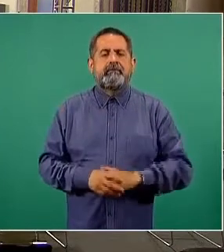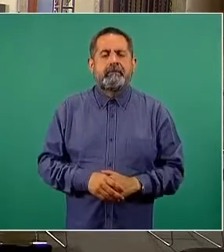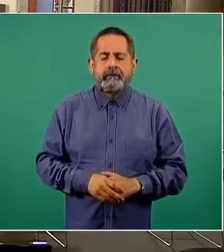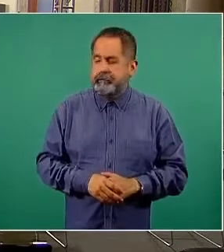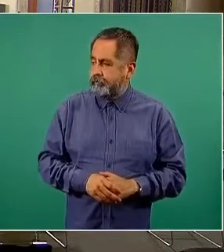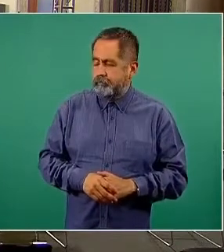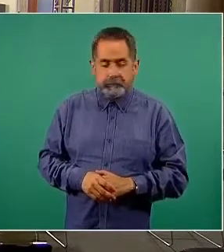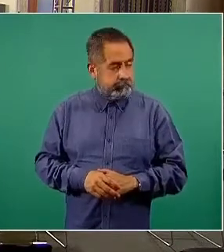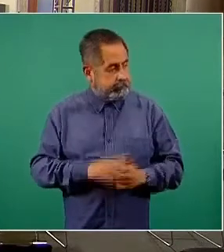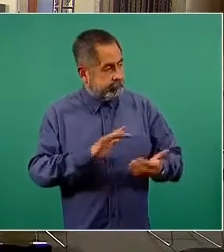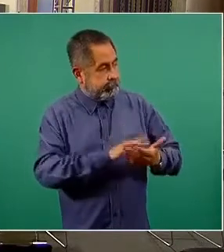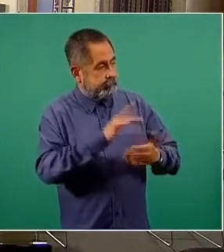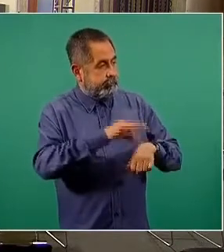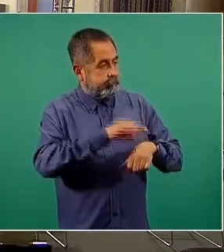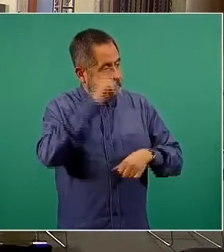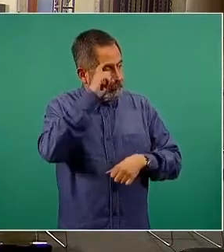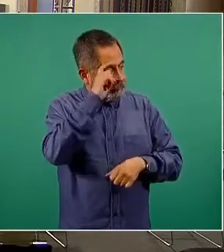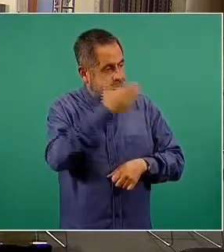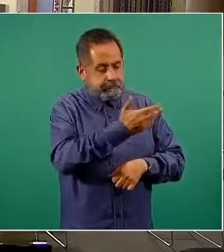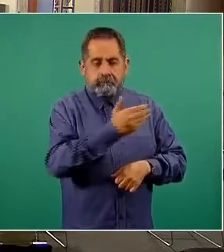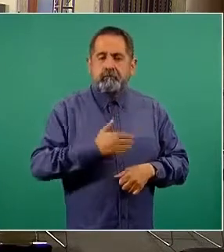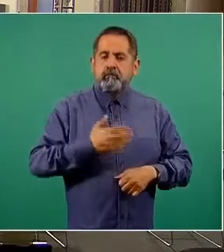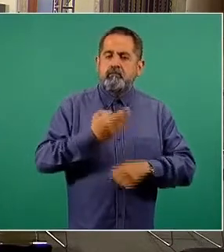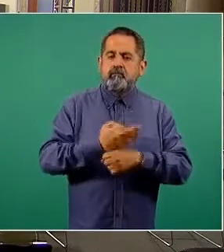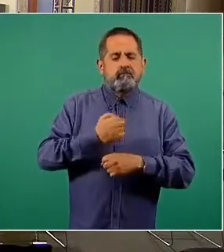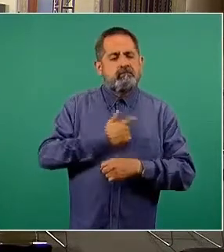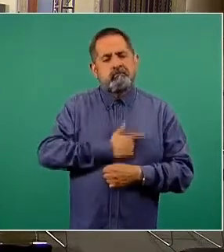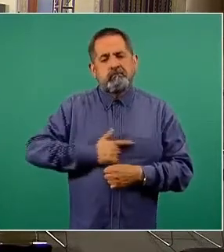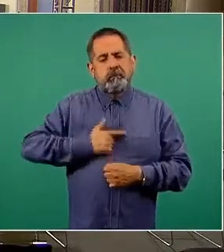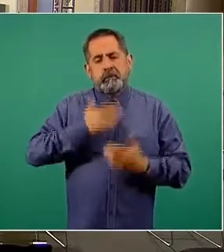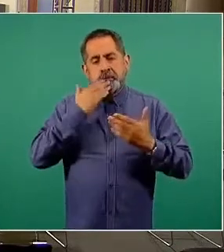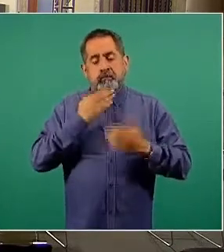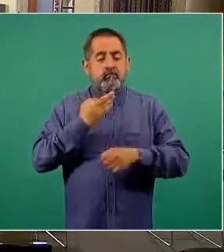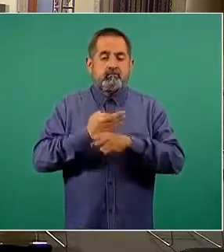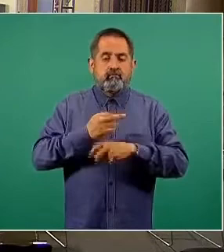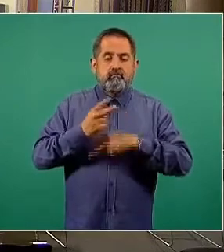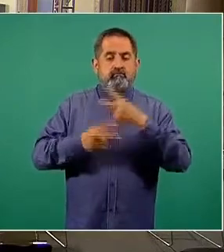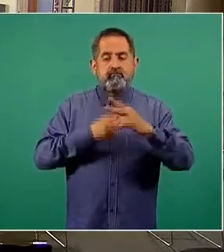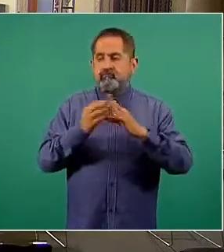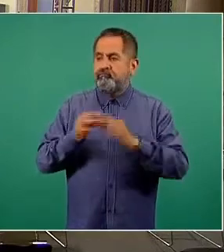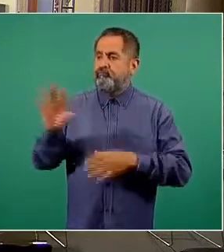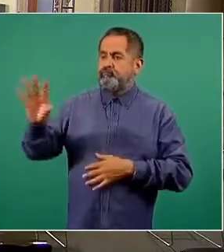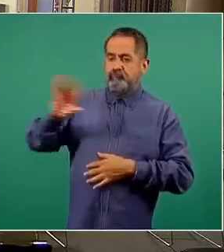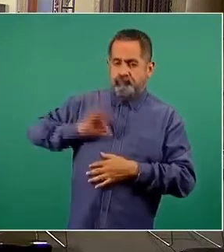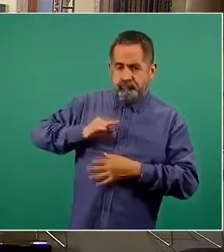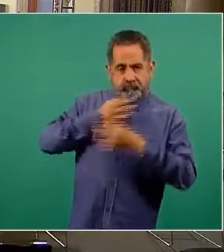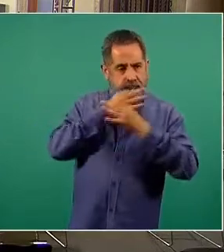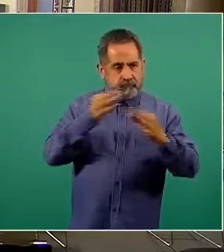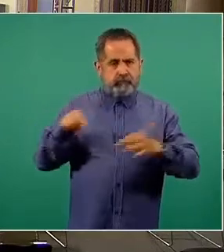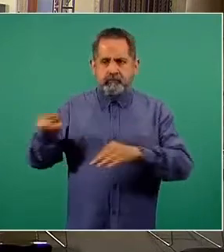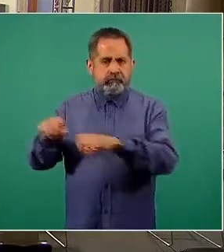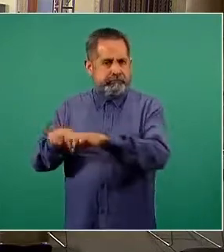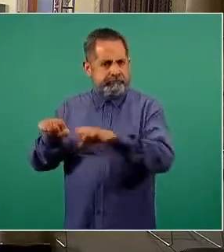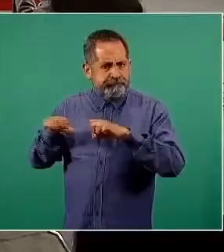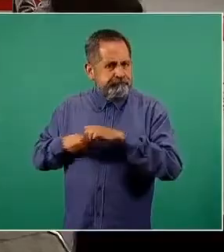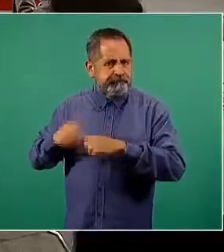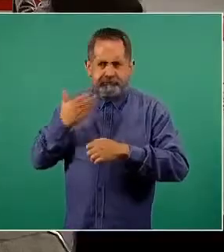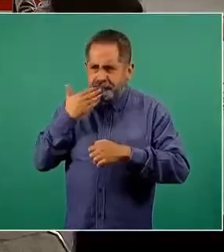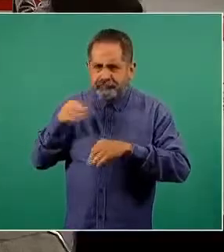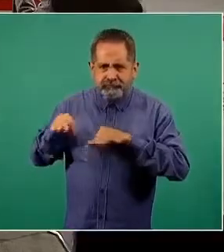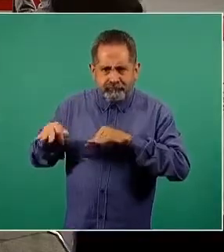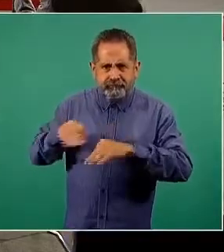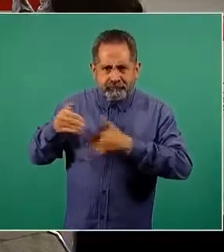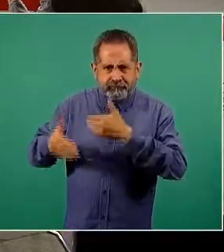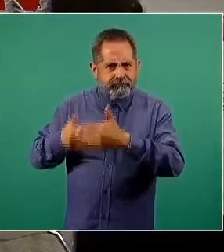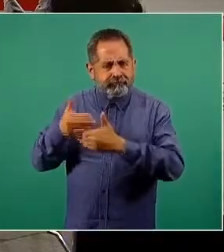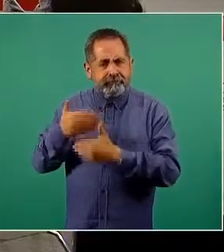gracias, doctor Gatell. Un gusto estar aquí. Hoy me toca ser la vocera de un gran equipo que estuvo trabajando muchos